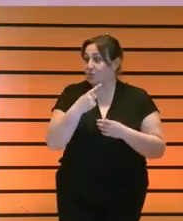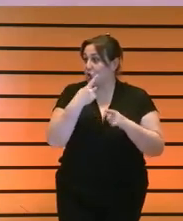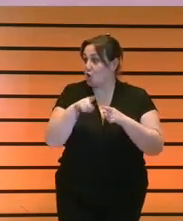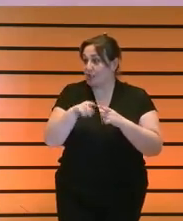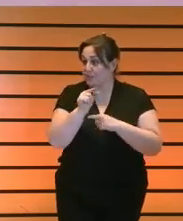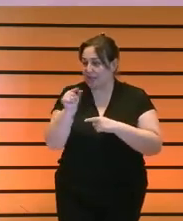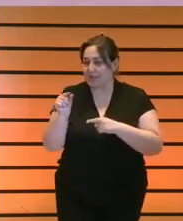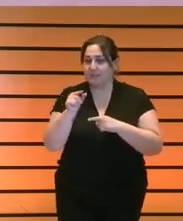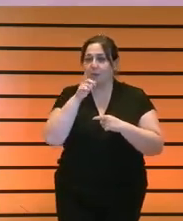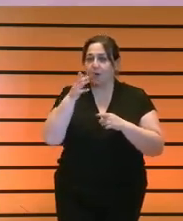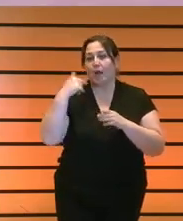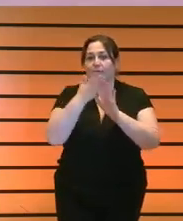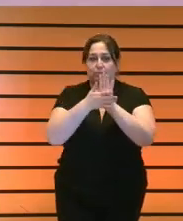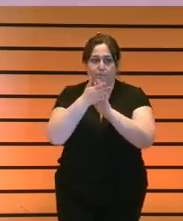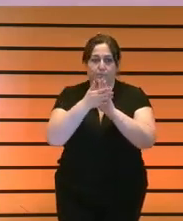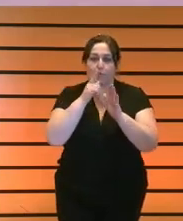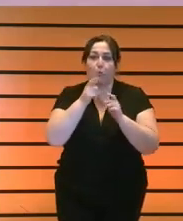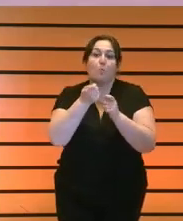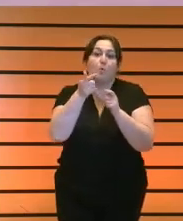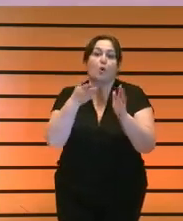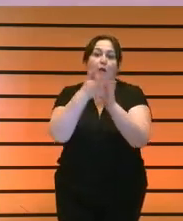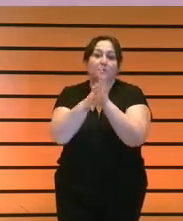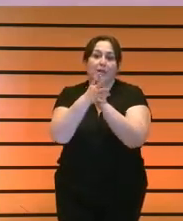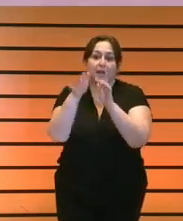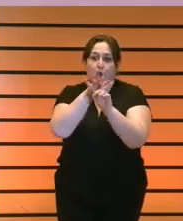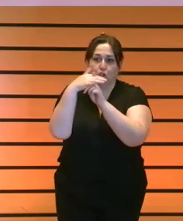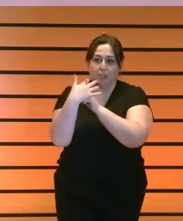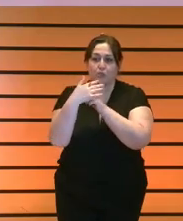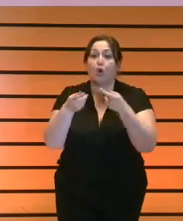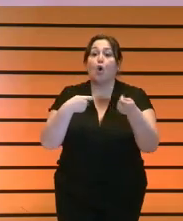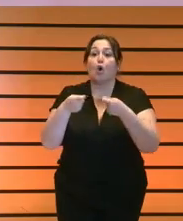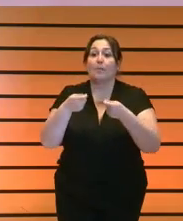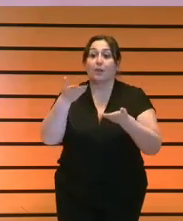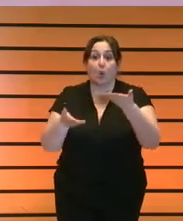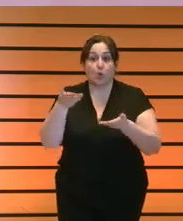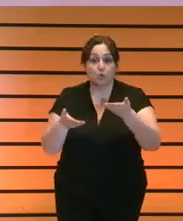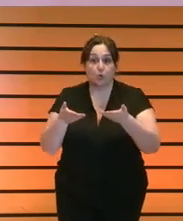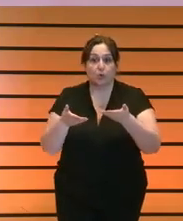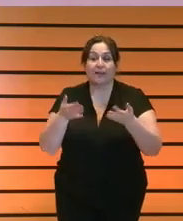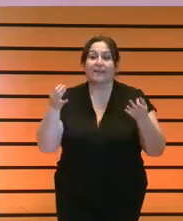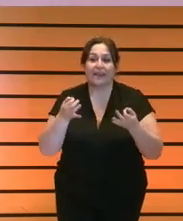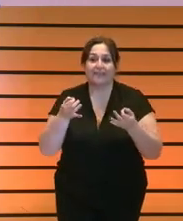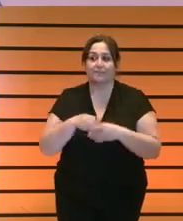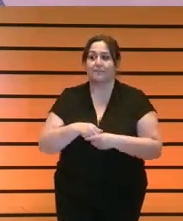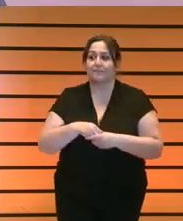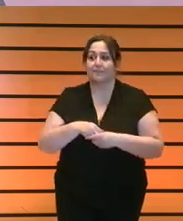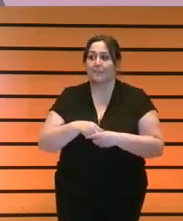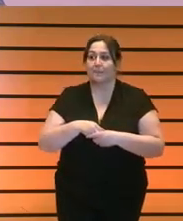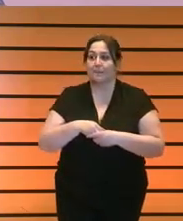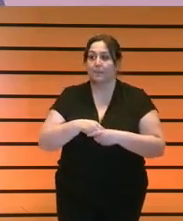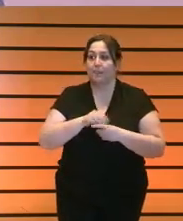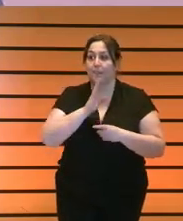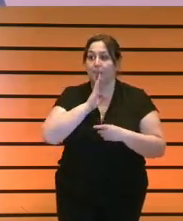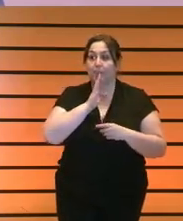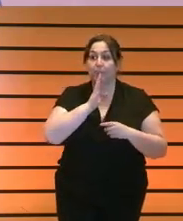como comentábamos, por hacer una breve contextualización, pues el comercio justo consistiría en que desde que se hace